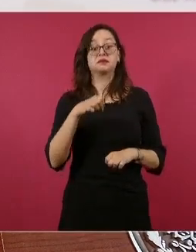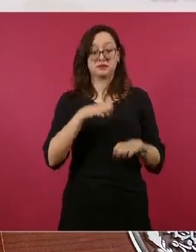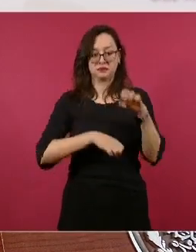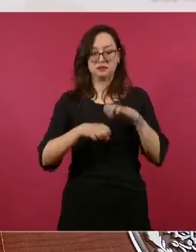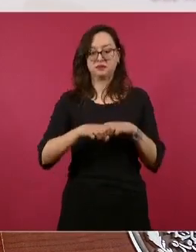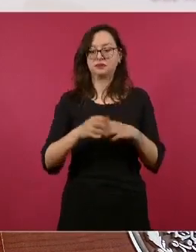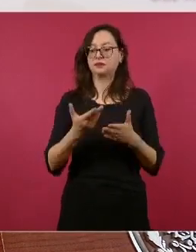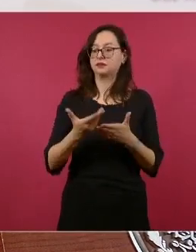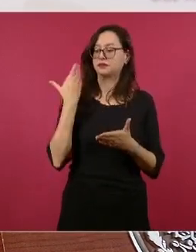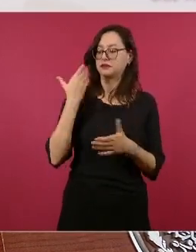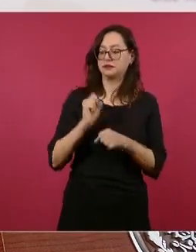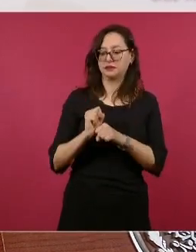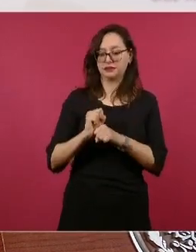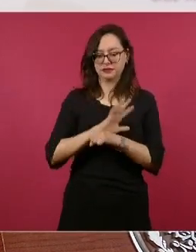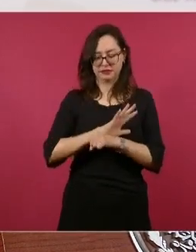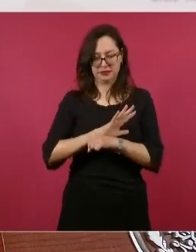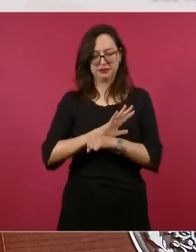pandemia